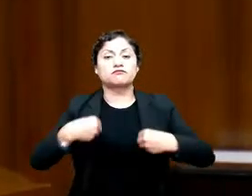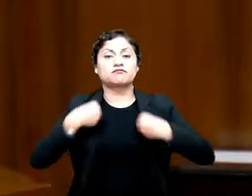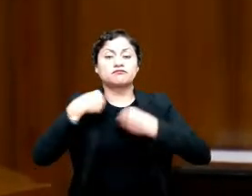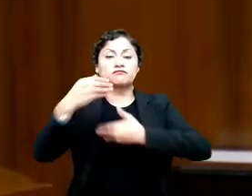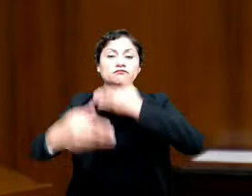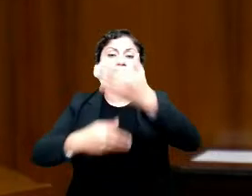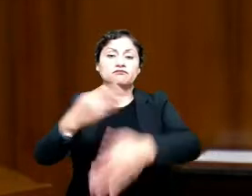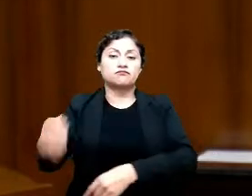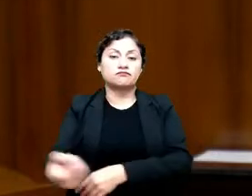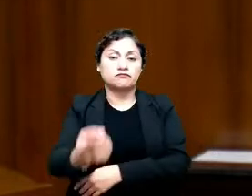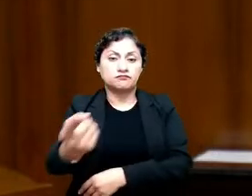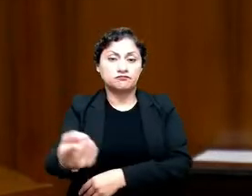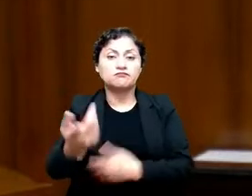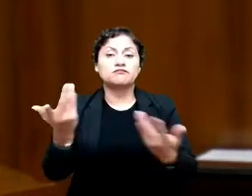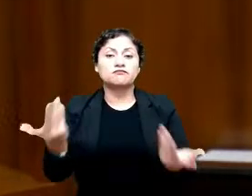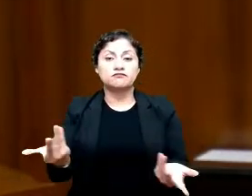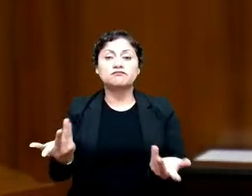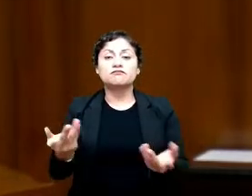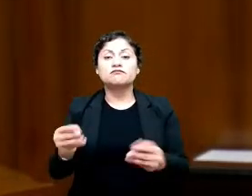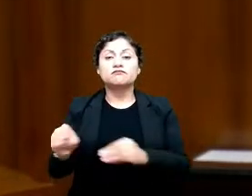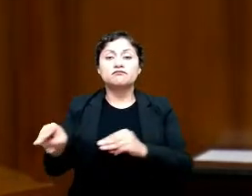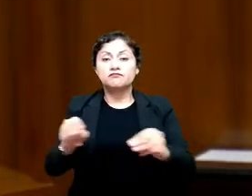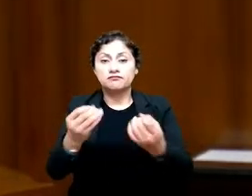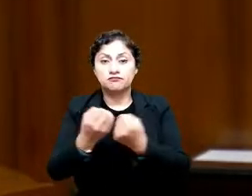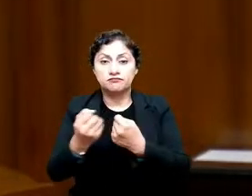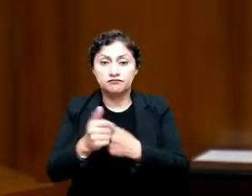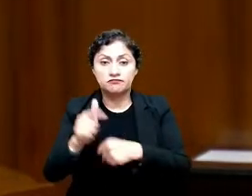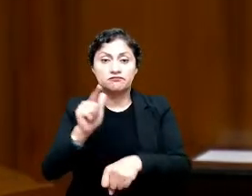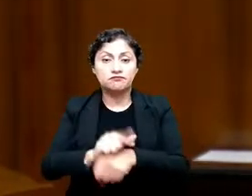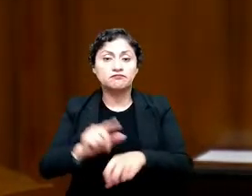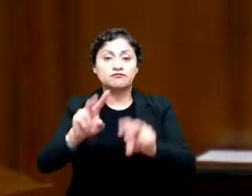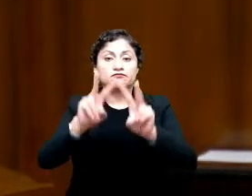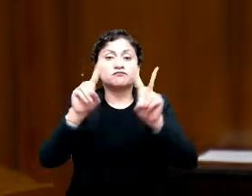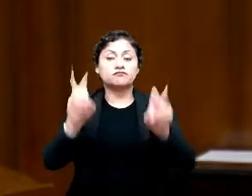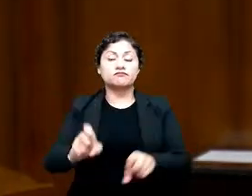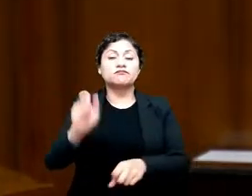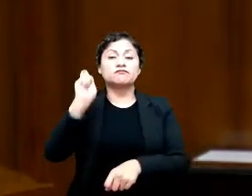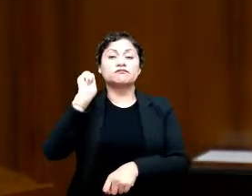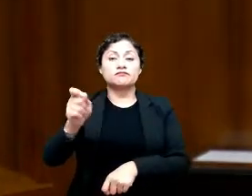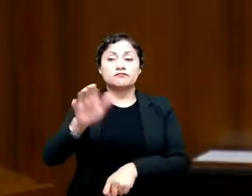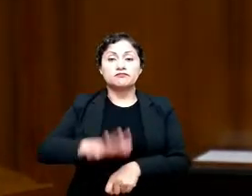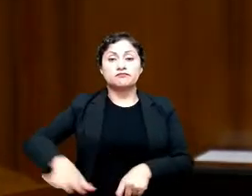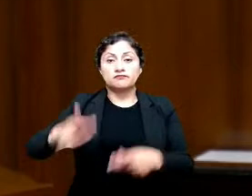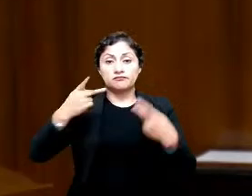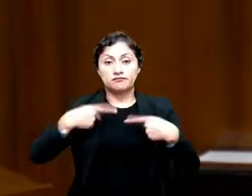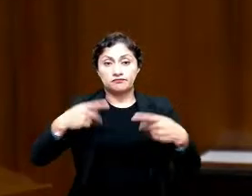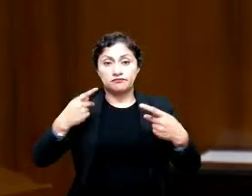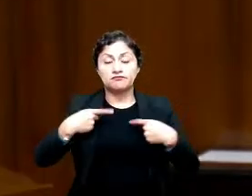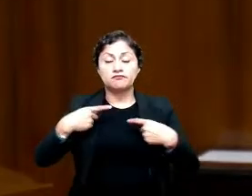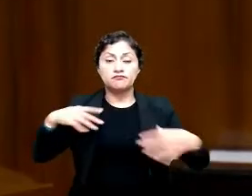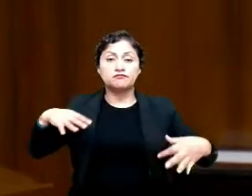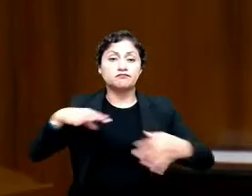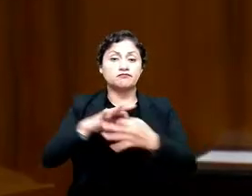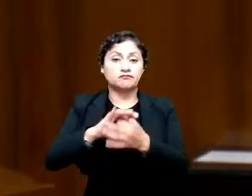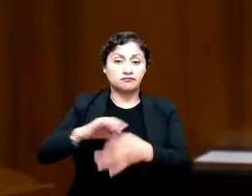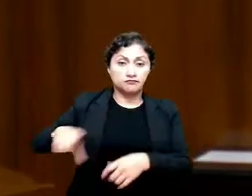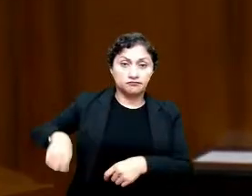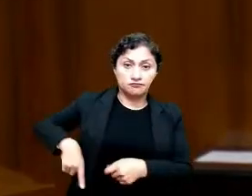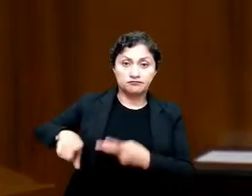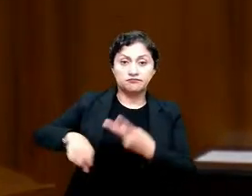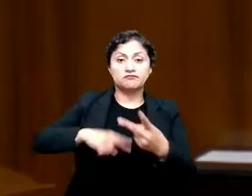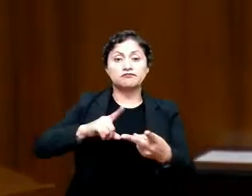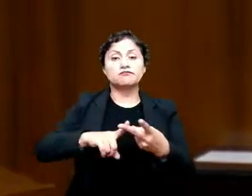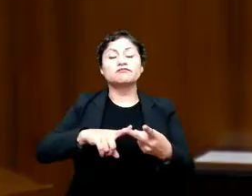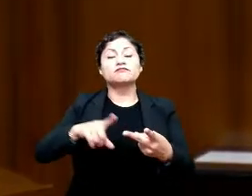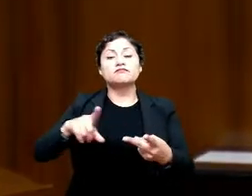permanente? En razón a movimientos sociales, como el encargado justo de las relaciones con los poderes públicos y niveles de gobierno, así como